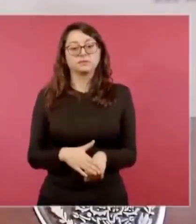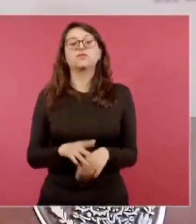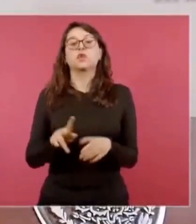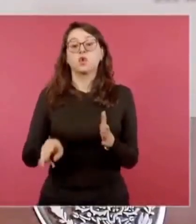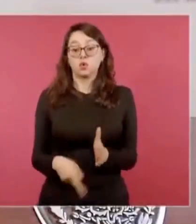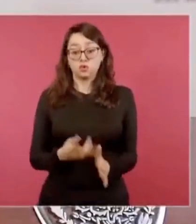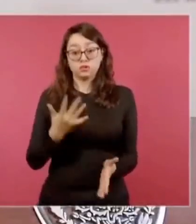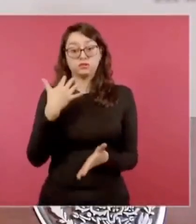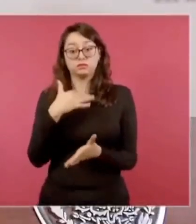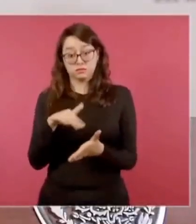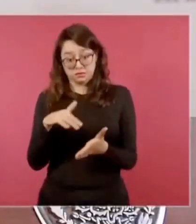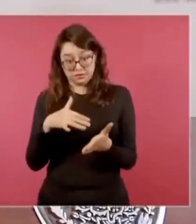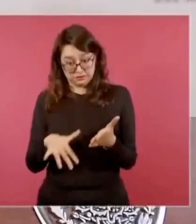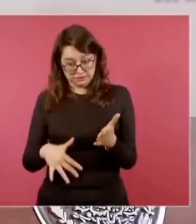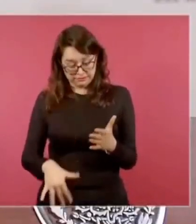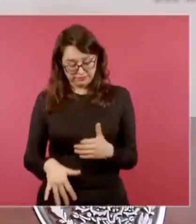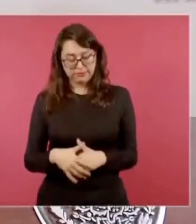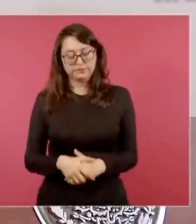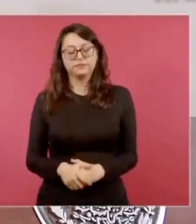no